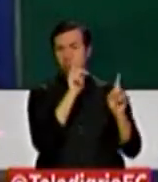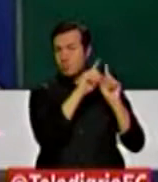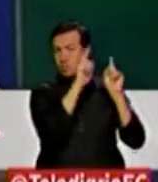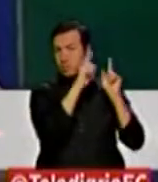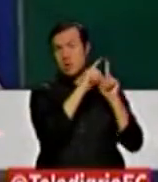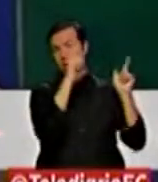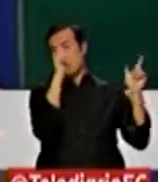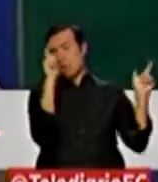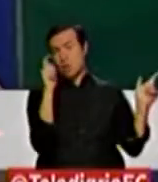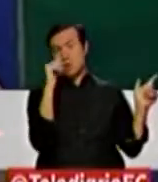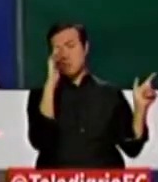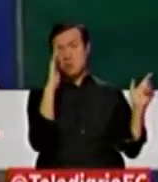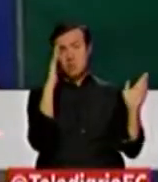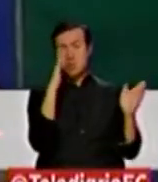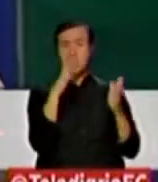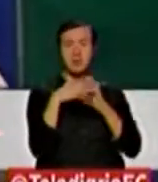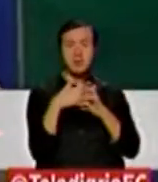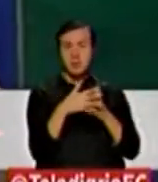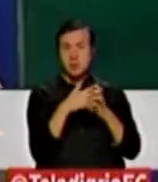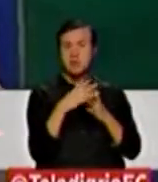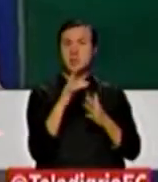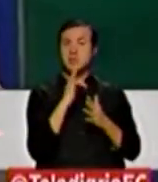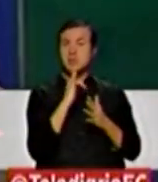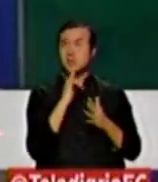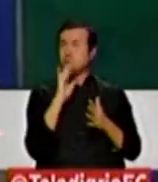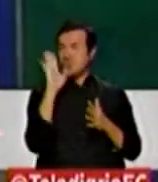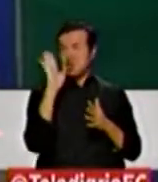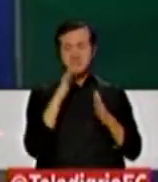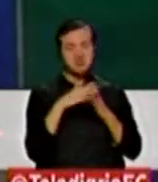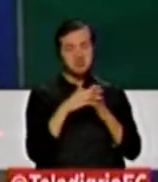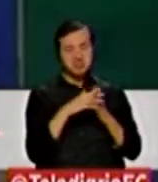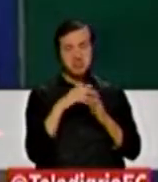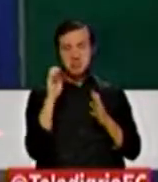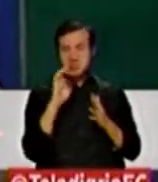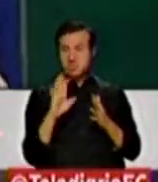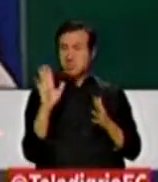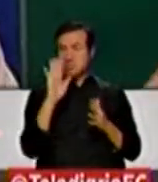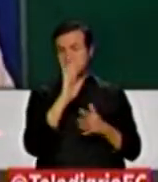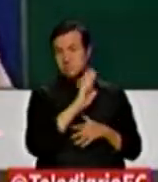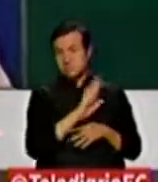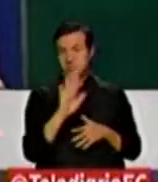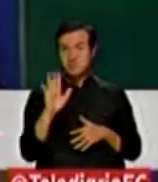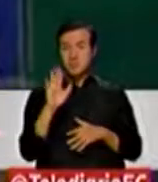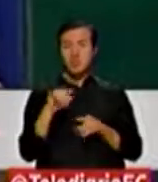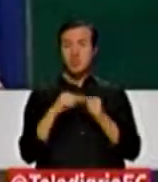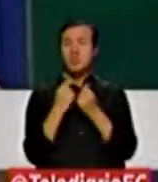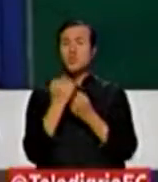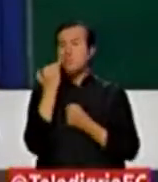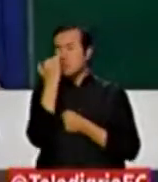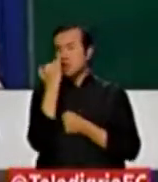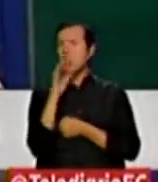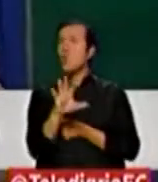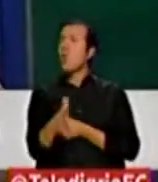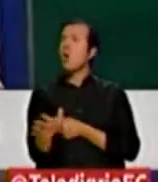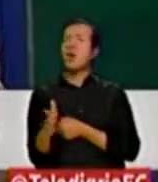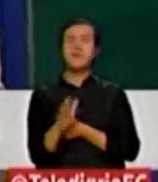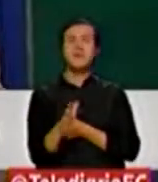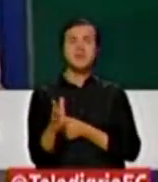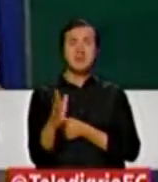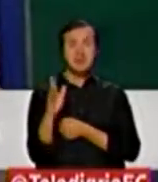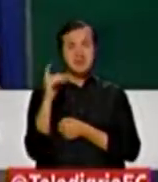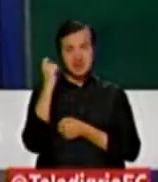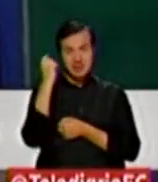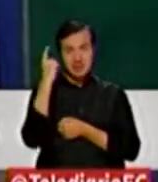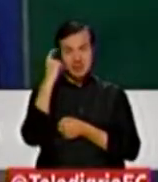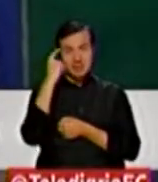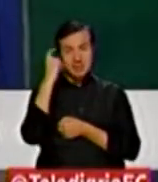grandes corporaciones americanas, estadounidenses más exactamente, o europeas, mientras los pueblos no existen. Eso demuestra el colonialismo